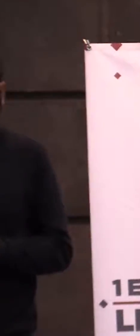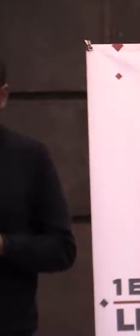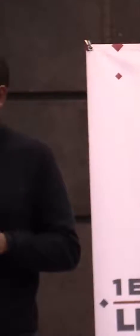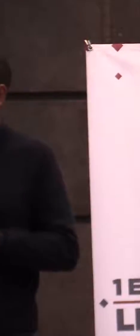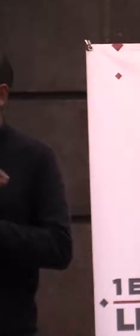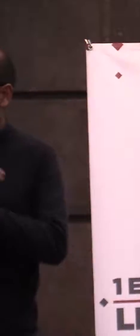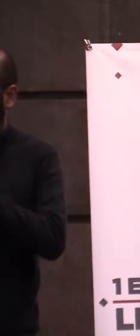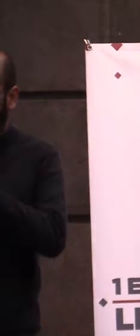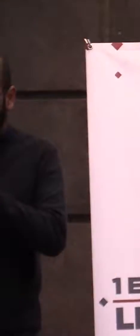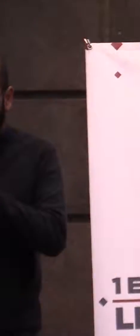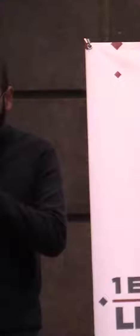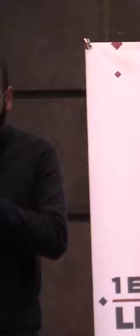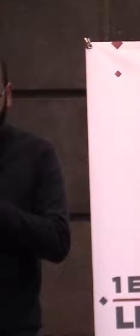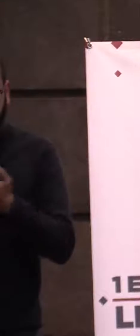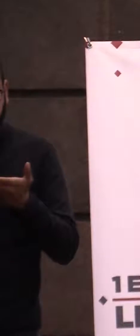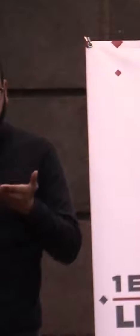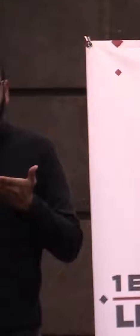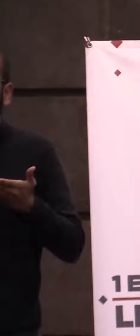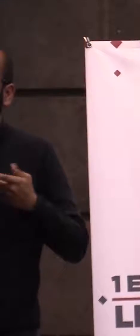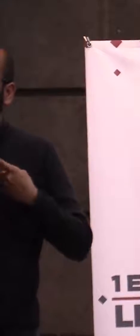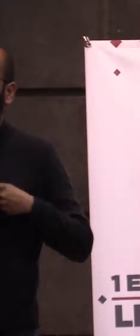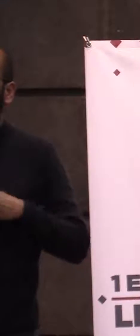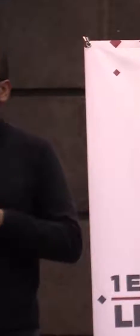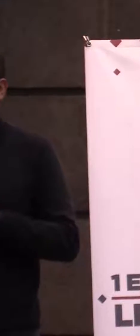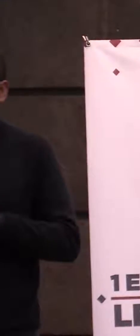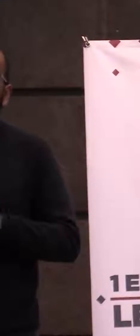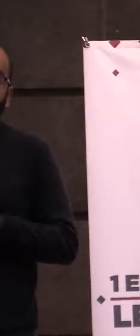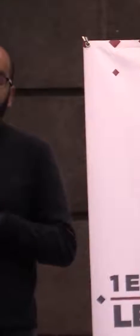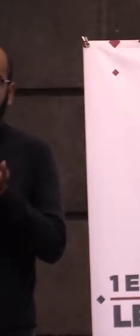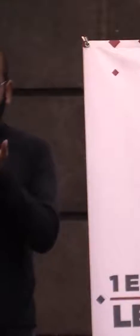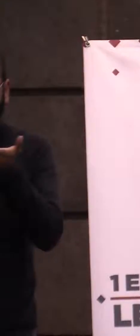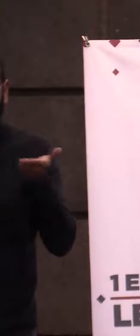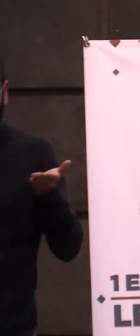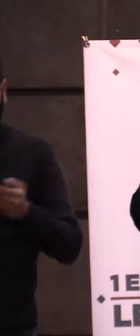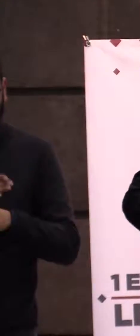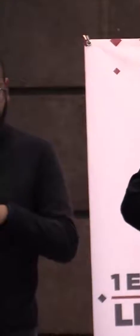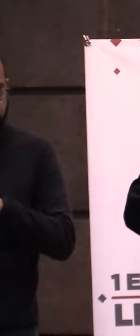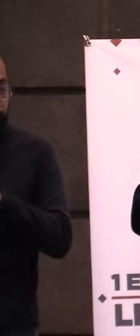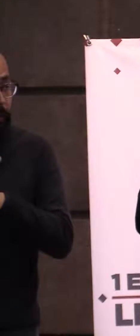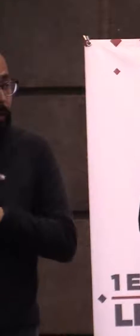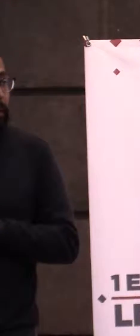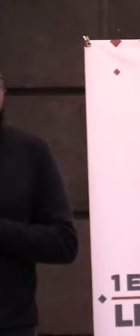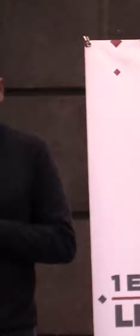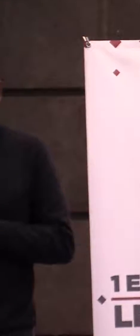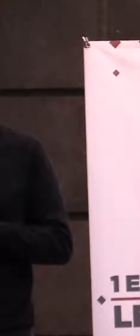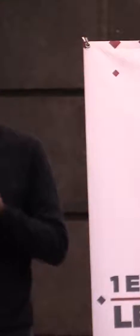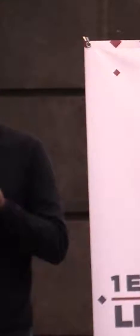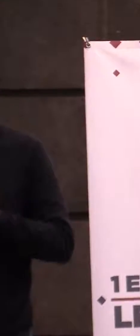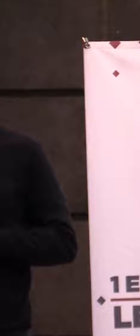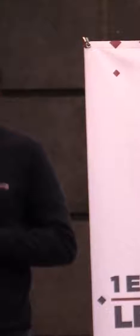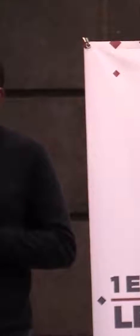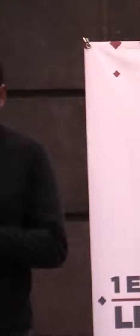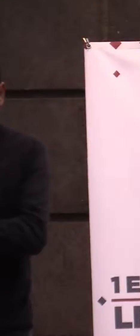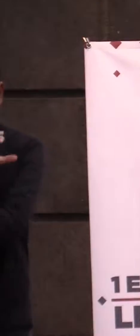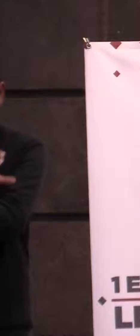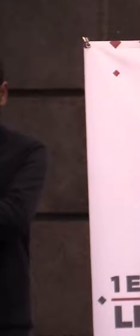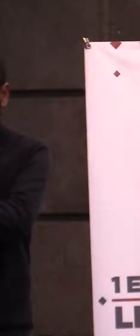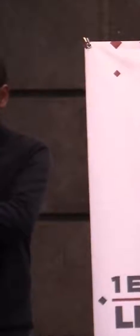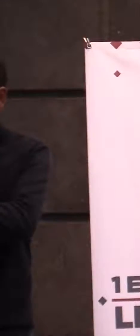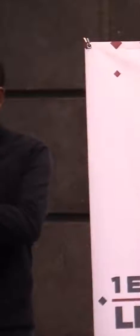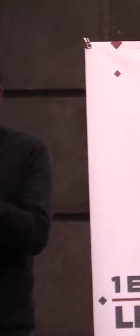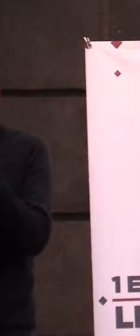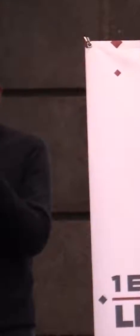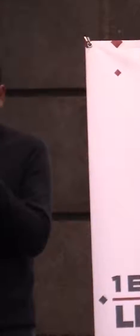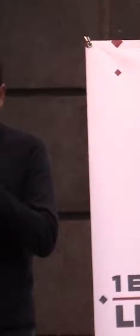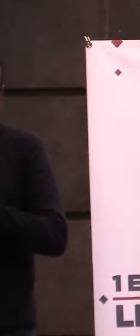Muy buenos días, tengan todas y todos ustedes. Saludo con mucho gusto a nuestro coordinador, el